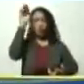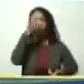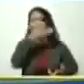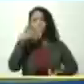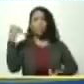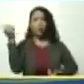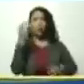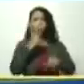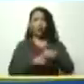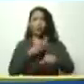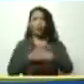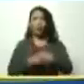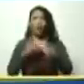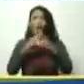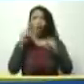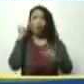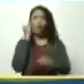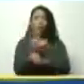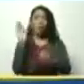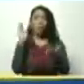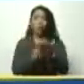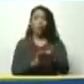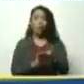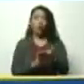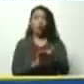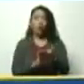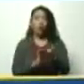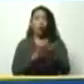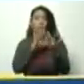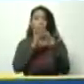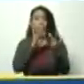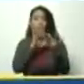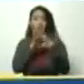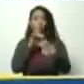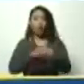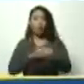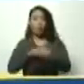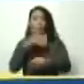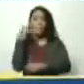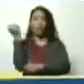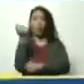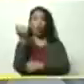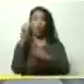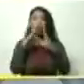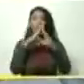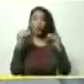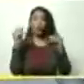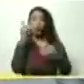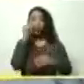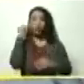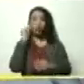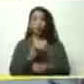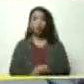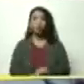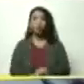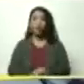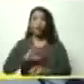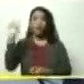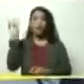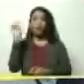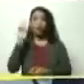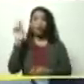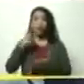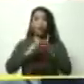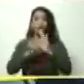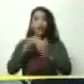y todos debemos ponernos en sintonía con los tiempos mejores todos y todas Venezuela es un país